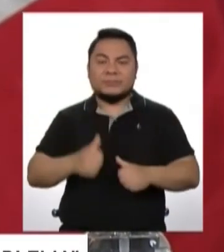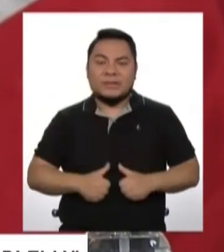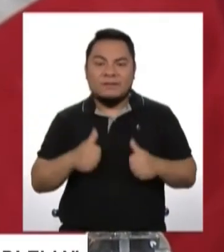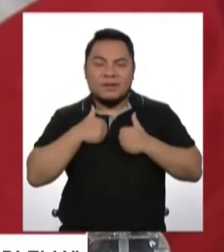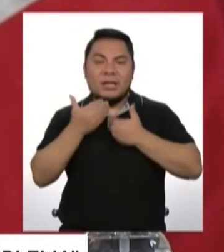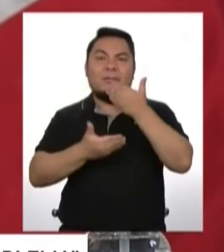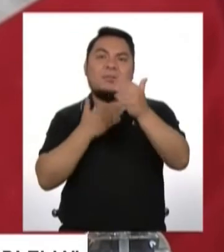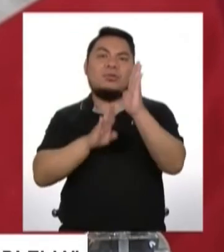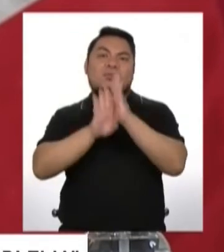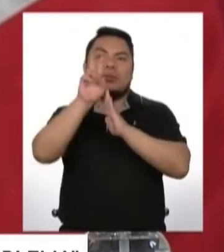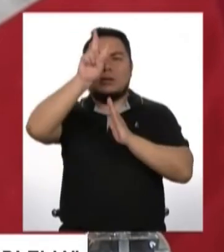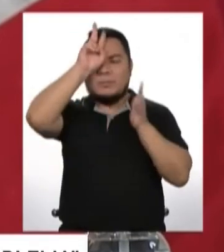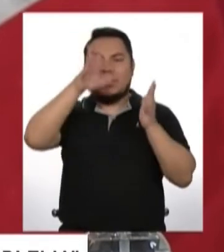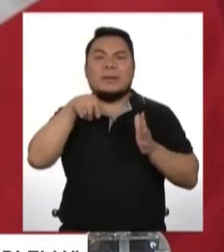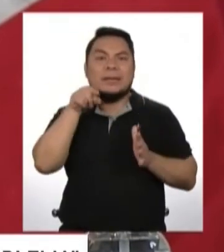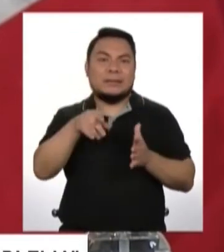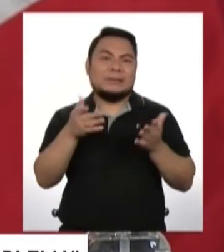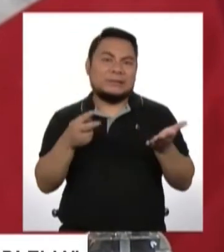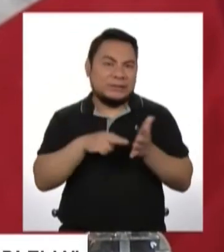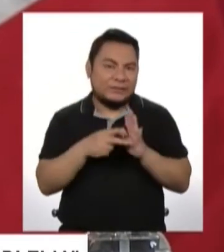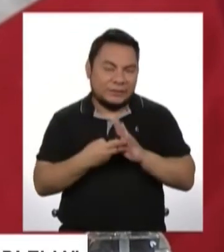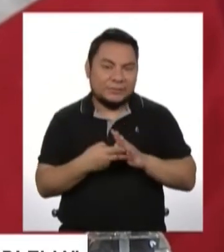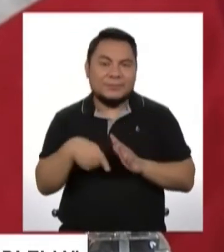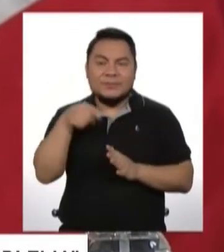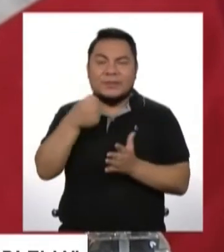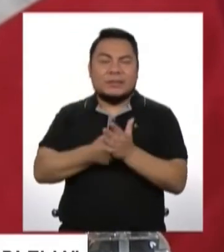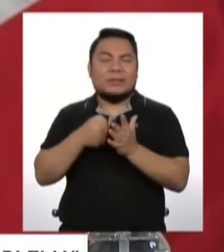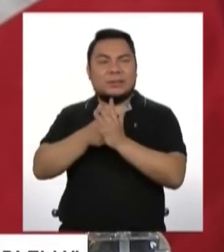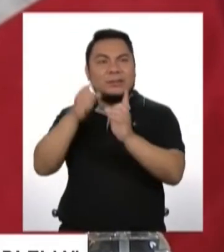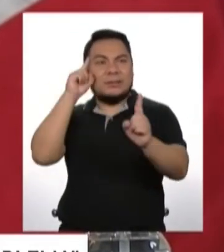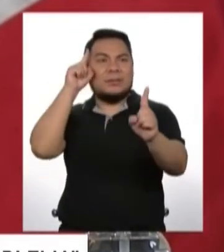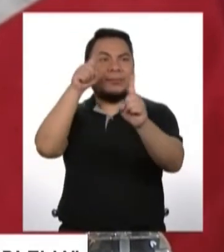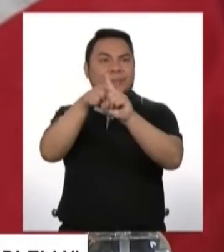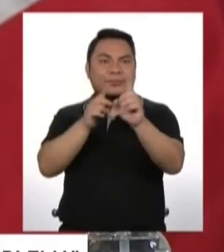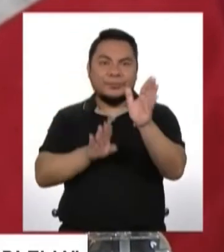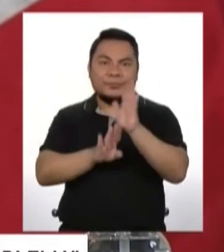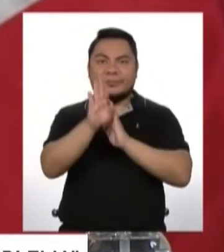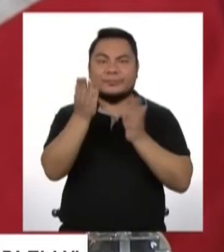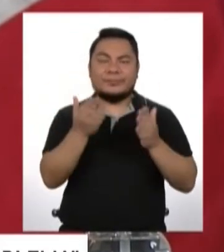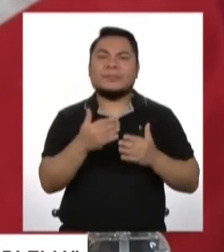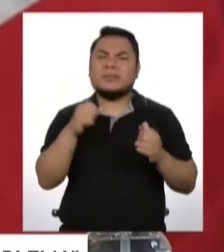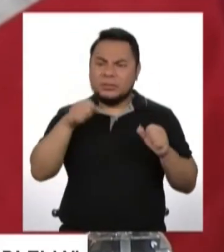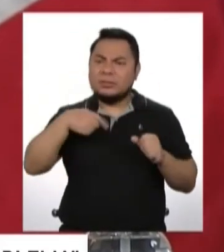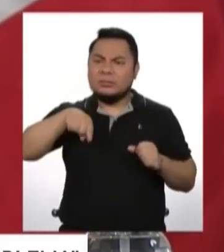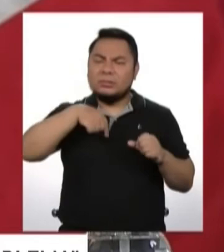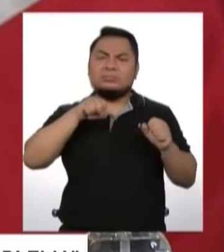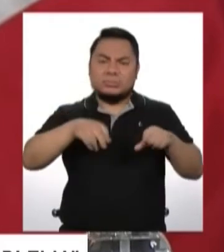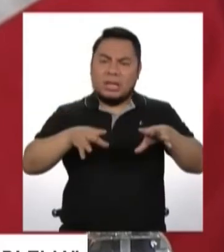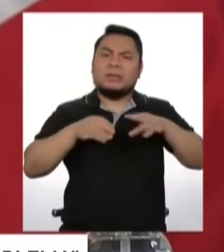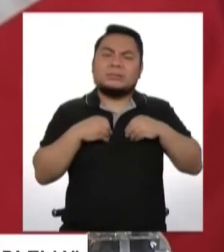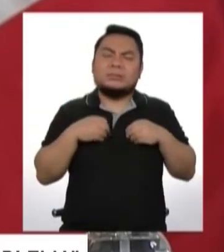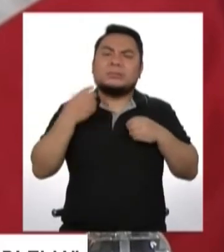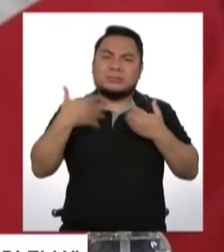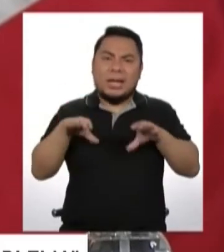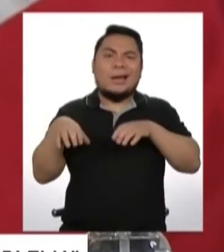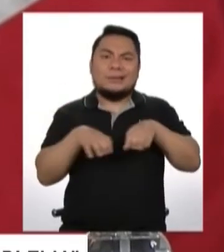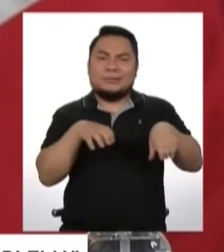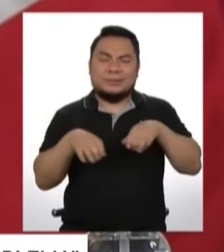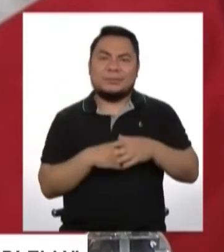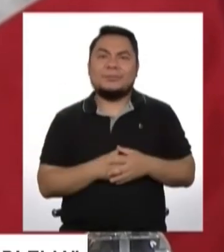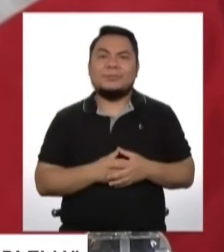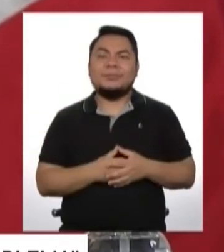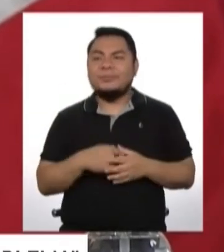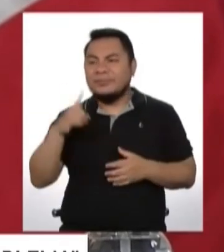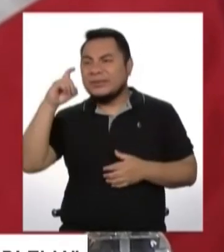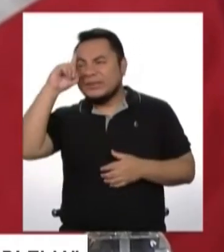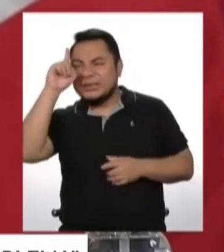progreso y desarrollo de los peruanos. De eso se trata. Ese es el reto que tenemos por delante. Y estamos dispuestos a asumirlo. Lo estamos haciendo. Con